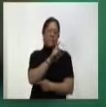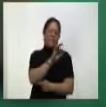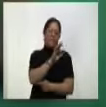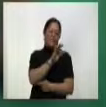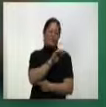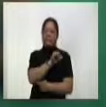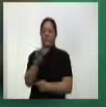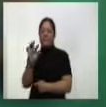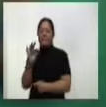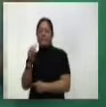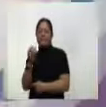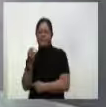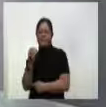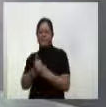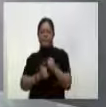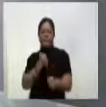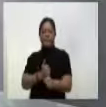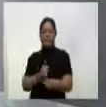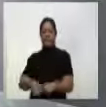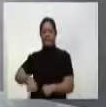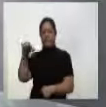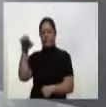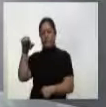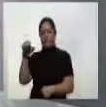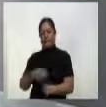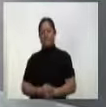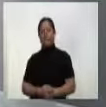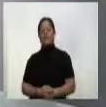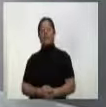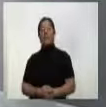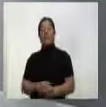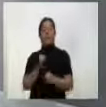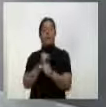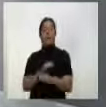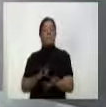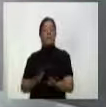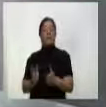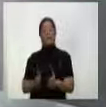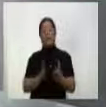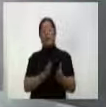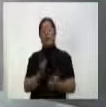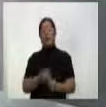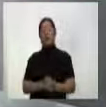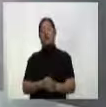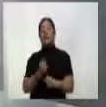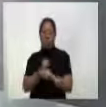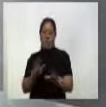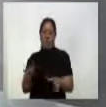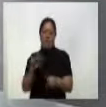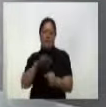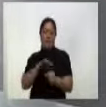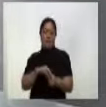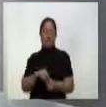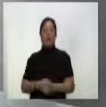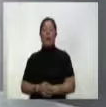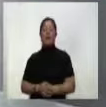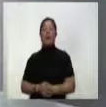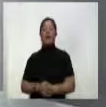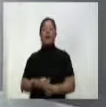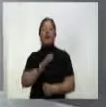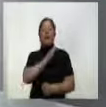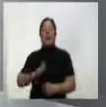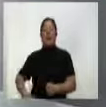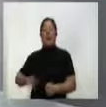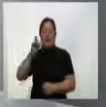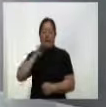49 años de edad. Y en más información del ámbito electoral, la candidata de Impacto Social Sí al